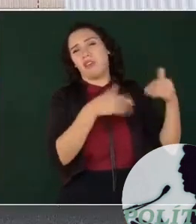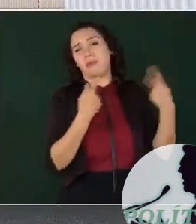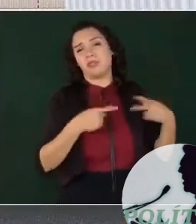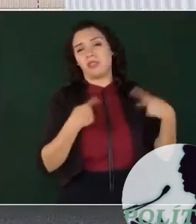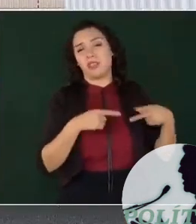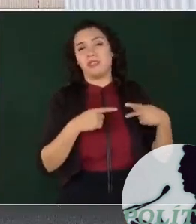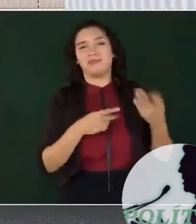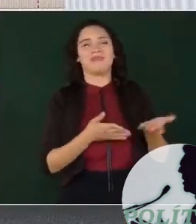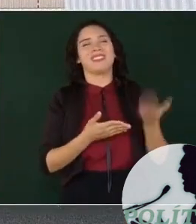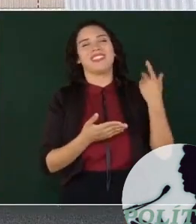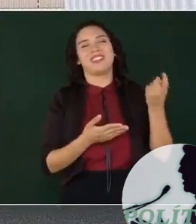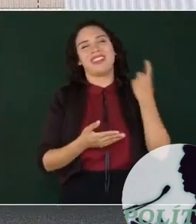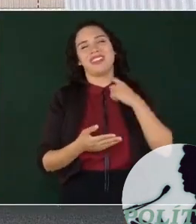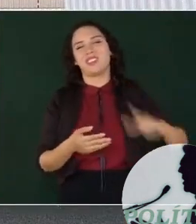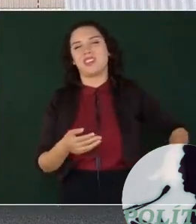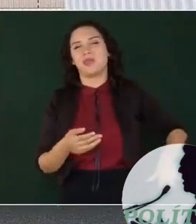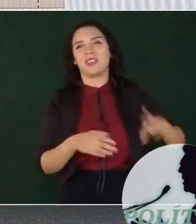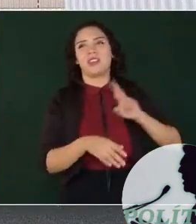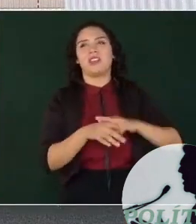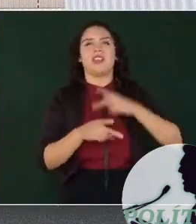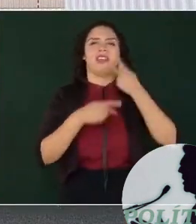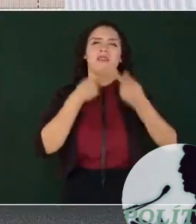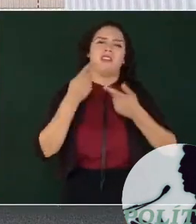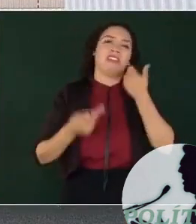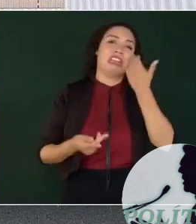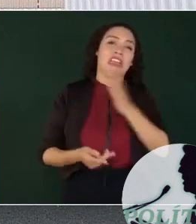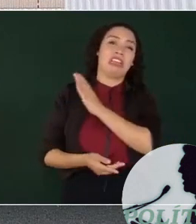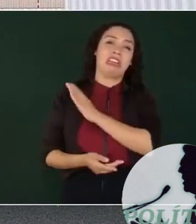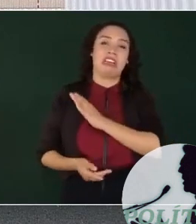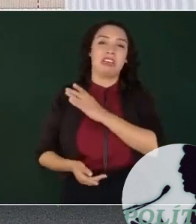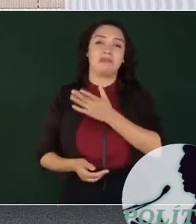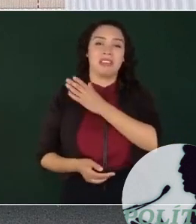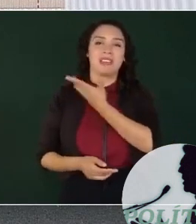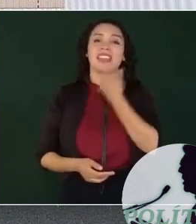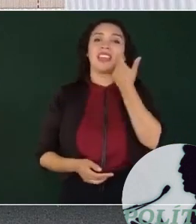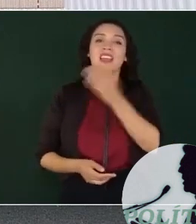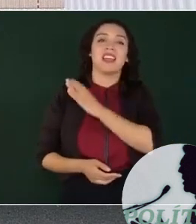como ahora el exgobernador, quiere ser candidato a la presidencia,